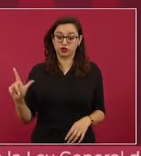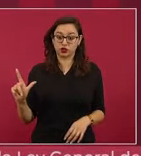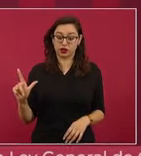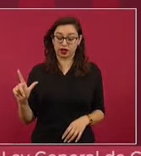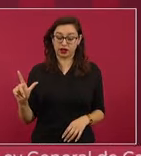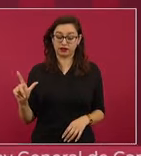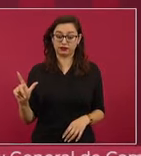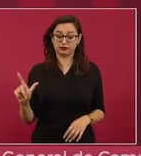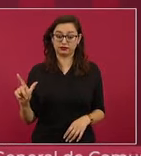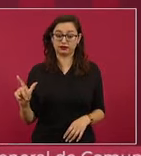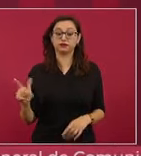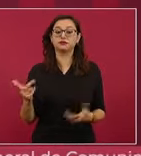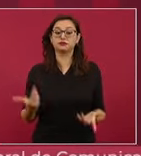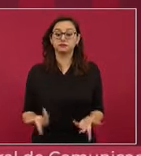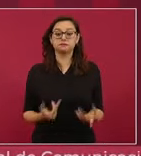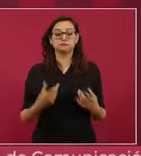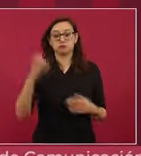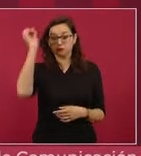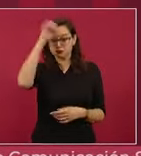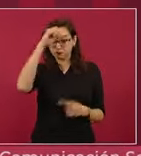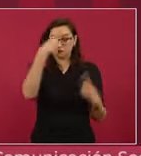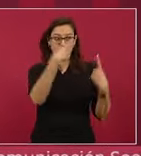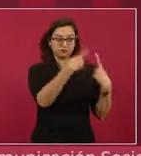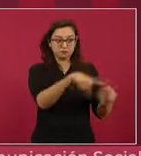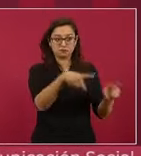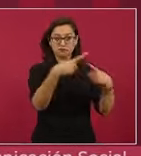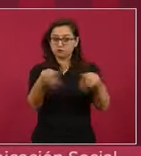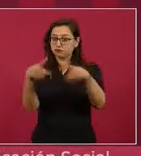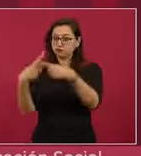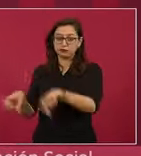y pluralidad